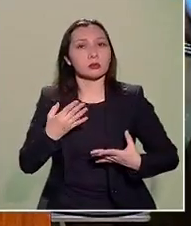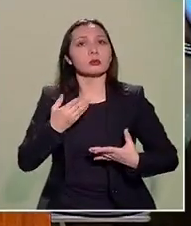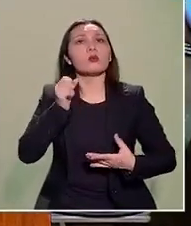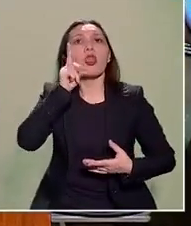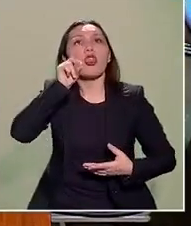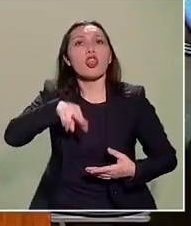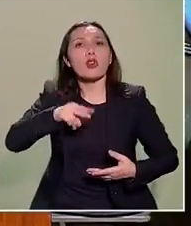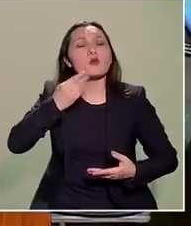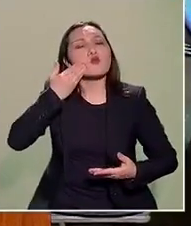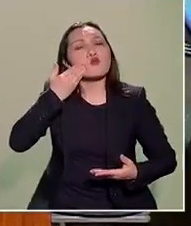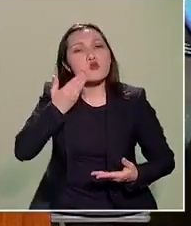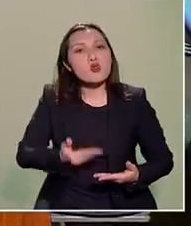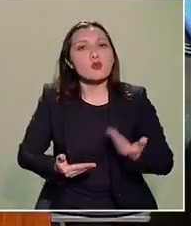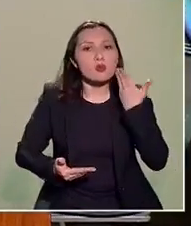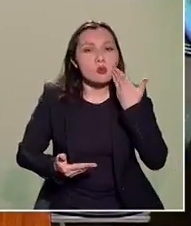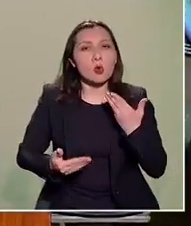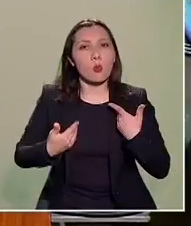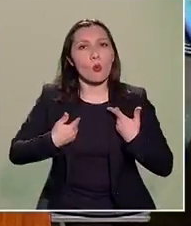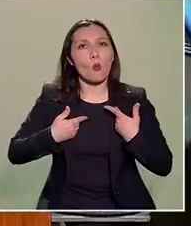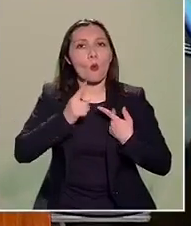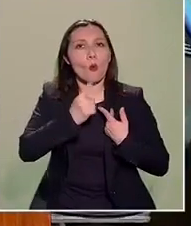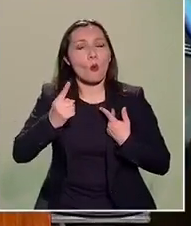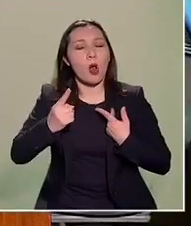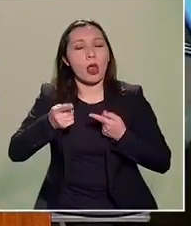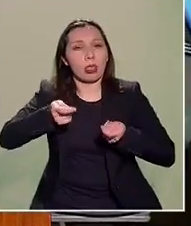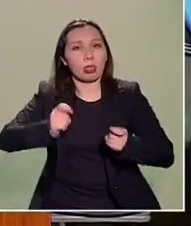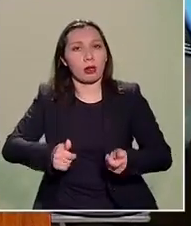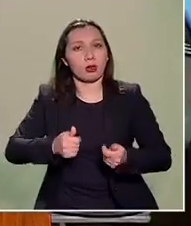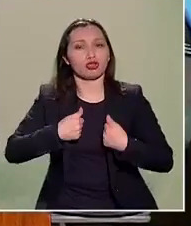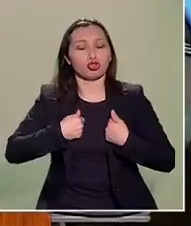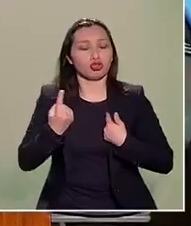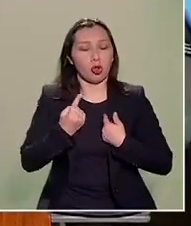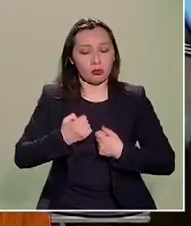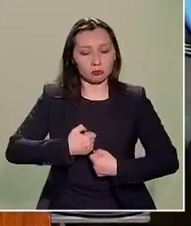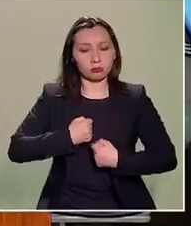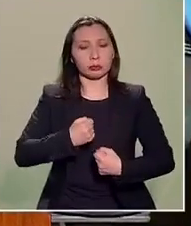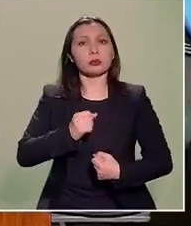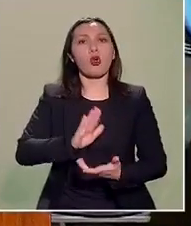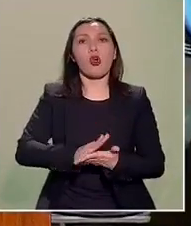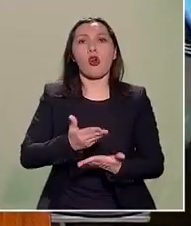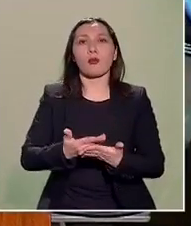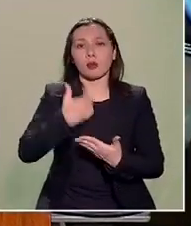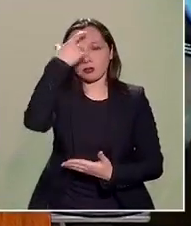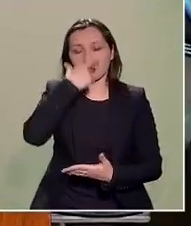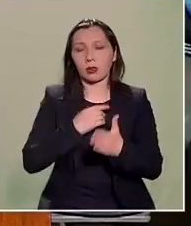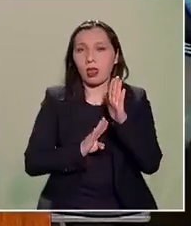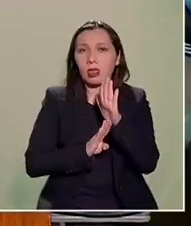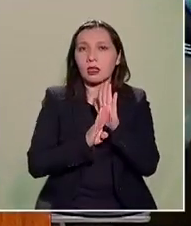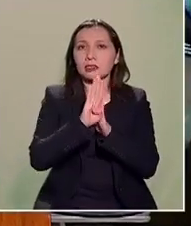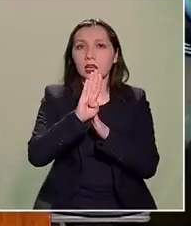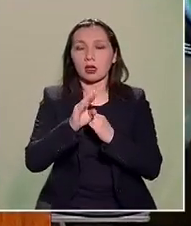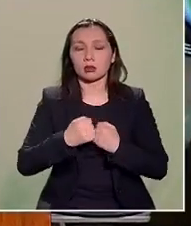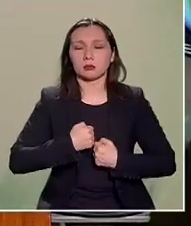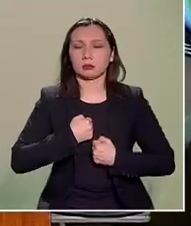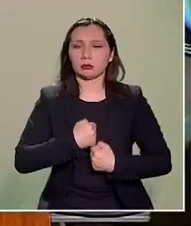dones nosotros formamos el carácter lo desarrollamos